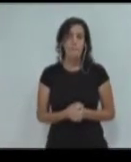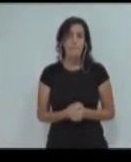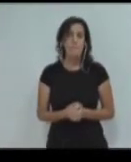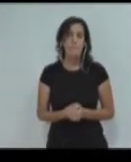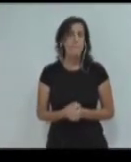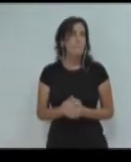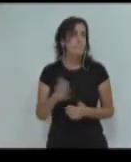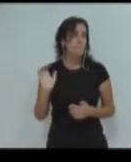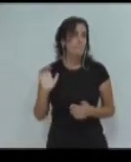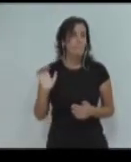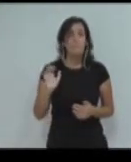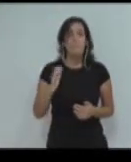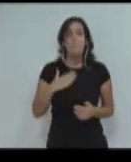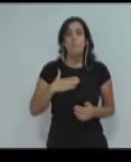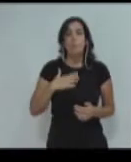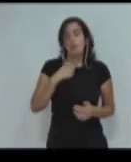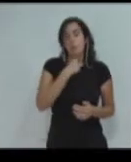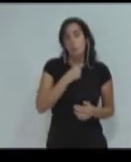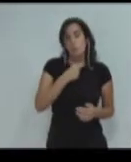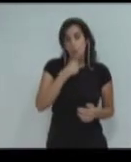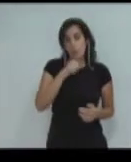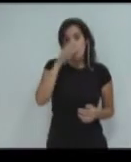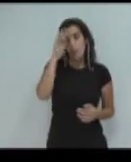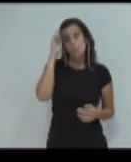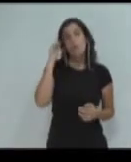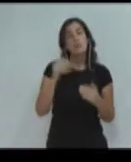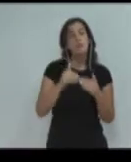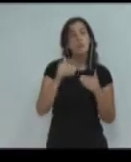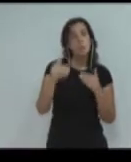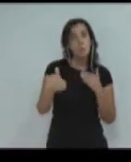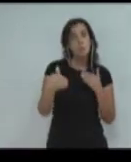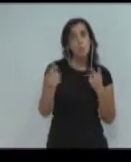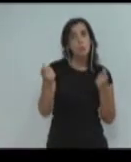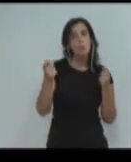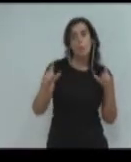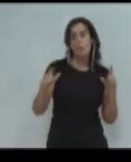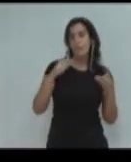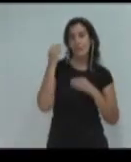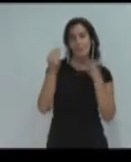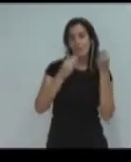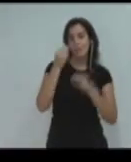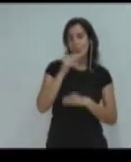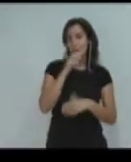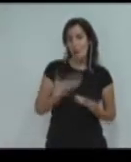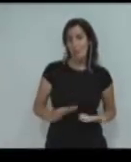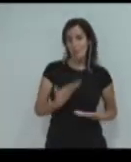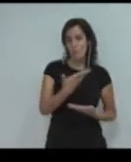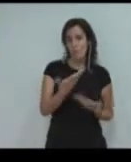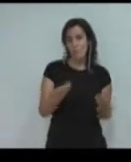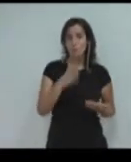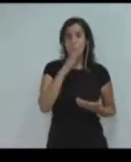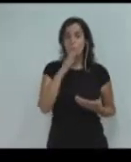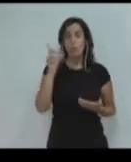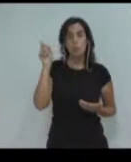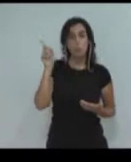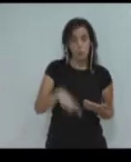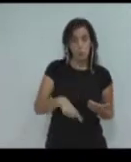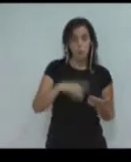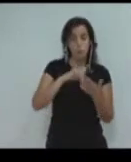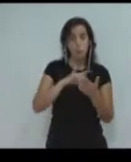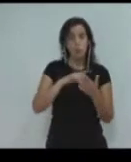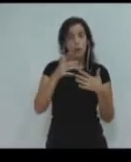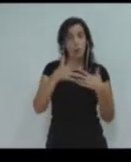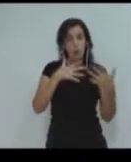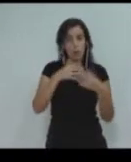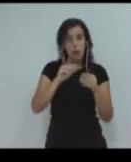A mí me gustaría que algún día llegáramos a no tener esta reflexión, porque todos a la hora de elaborar un